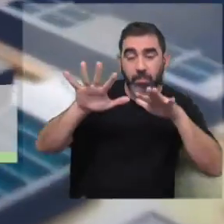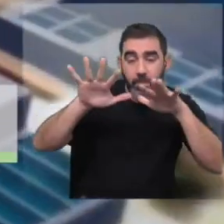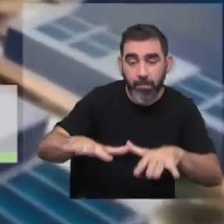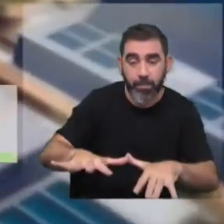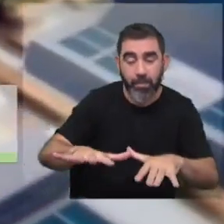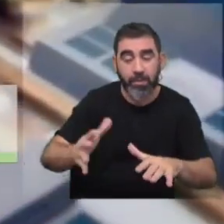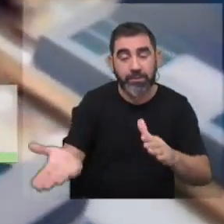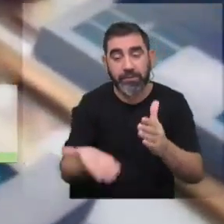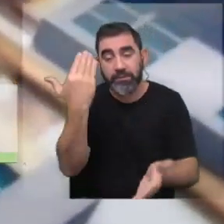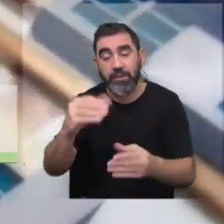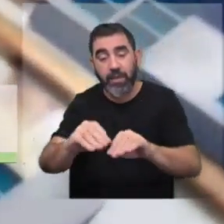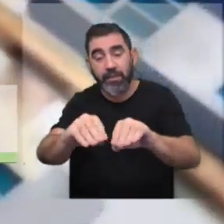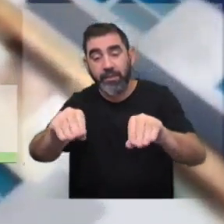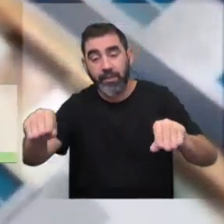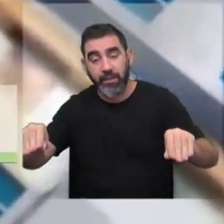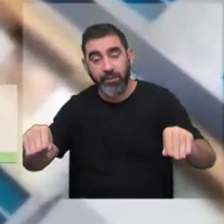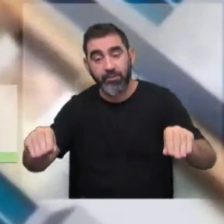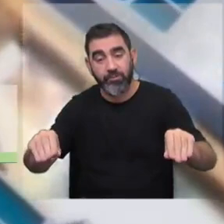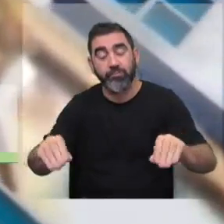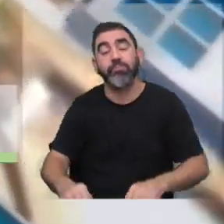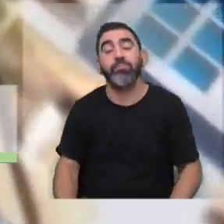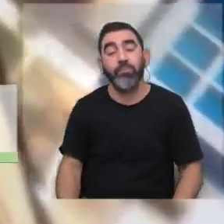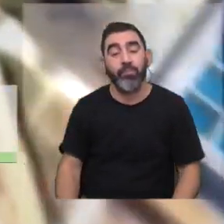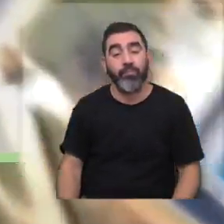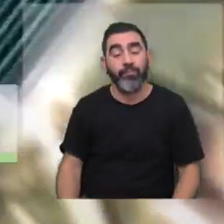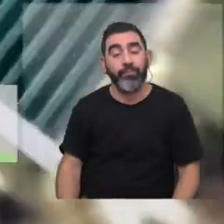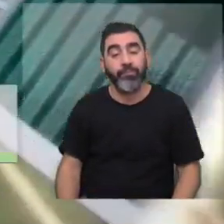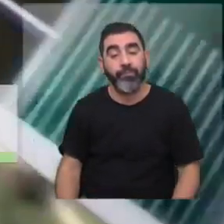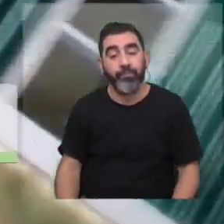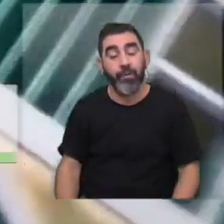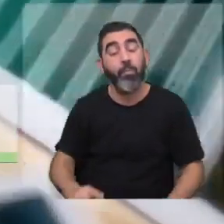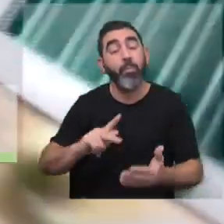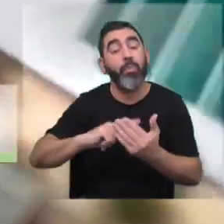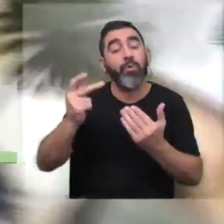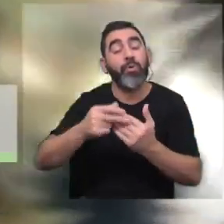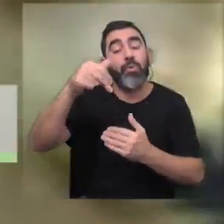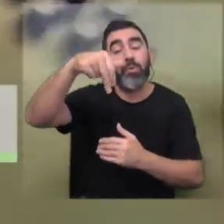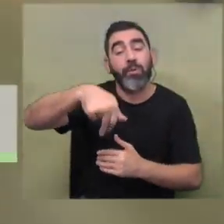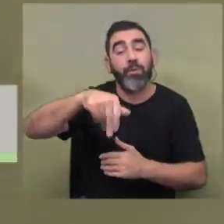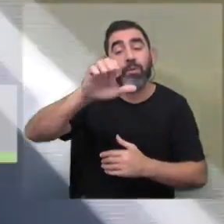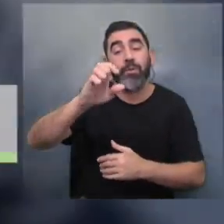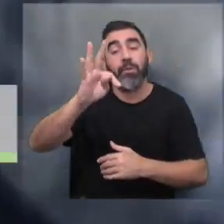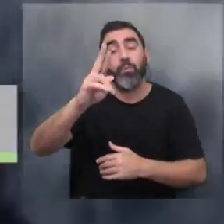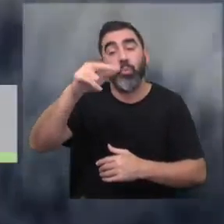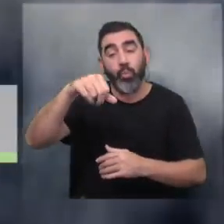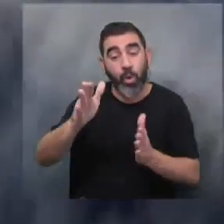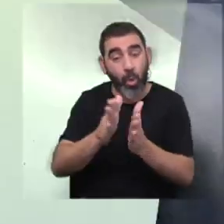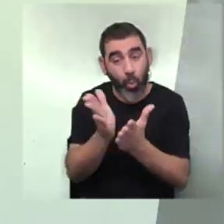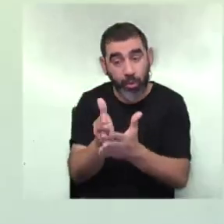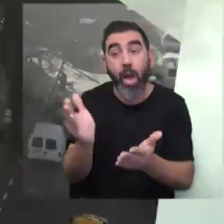confirmó que no accionará la medida cautelar contra las expropiaciones por el proyecto Neptuno que aprobó la junta